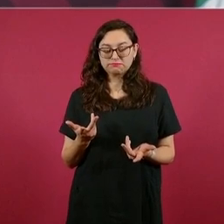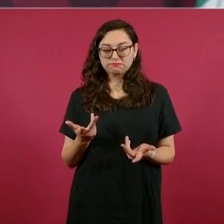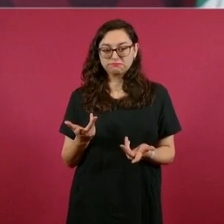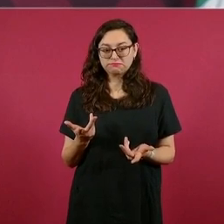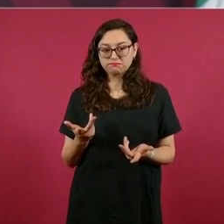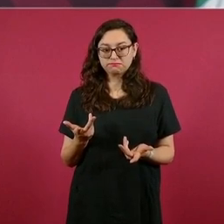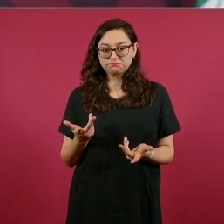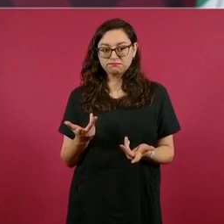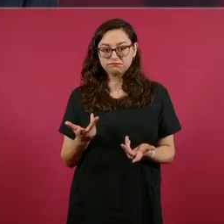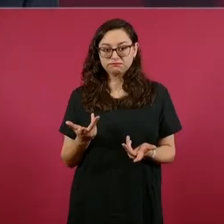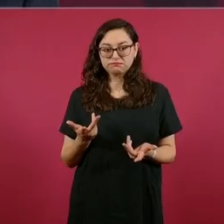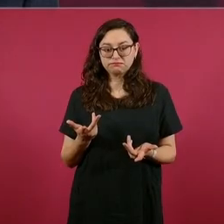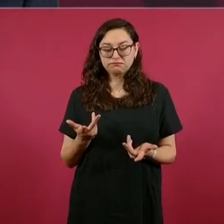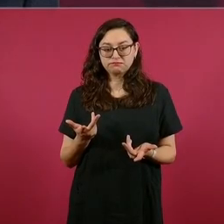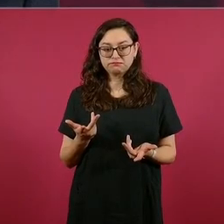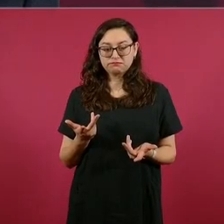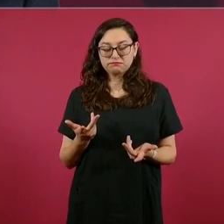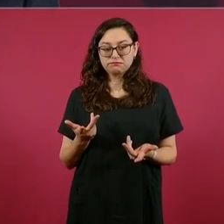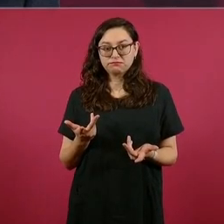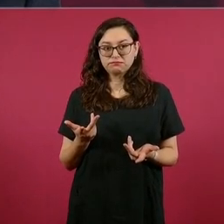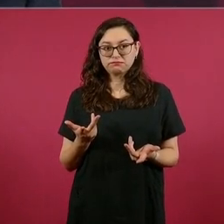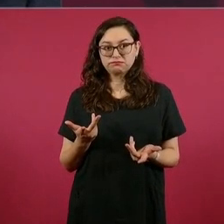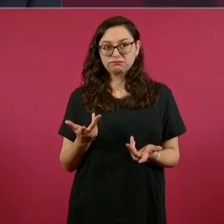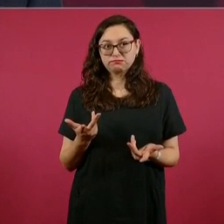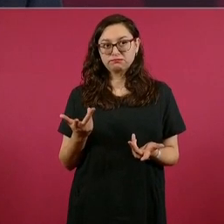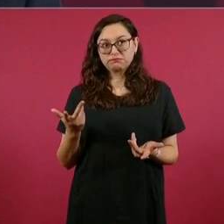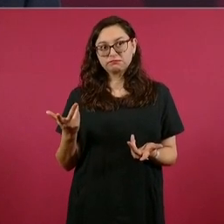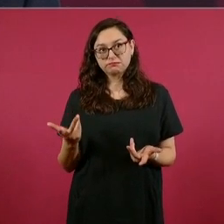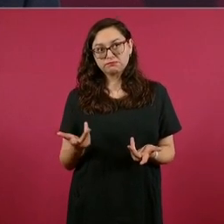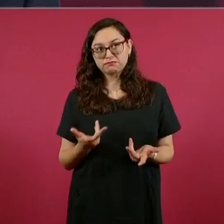establezca una relación